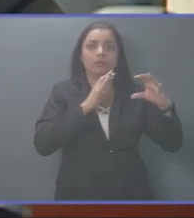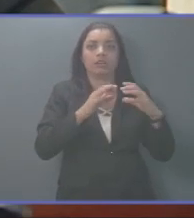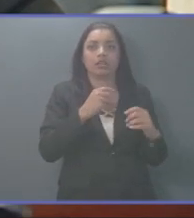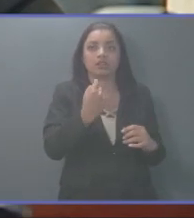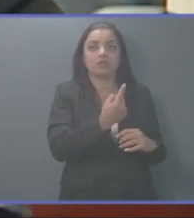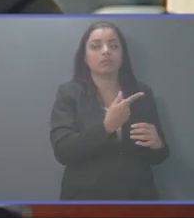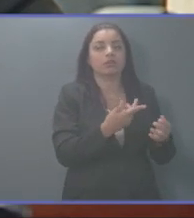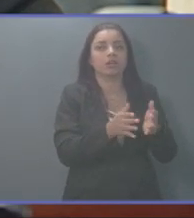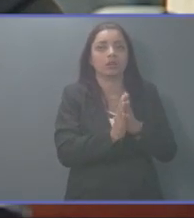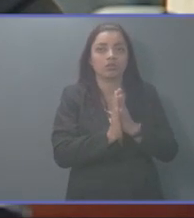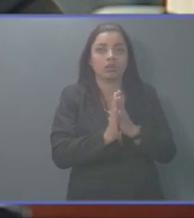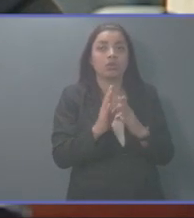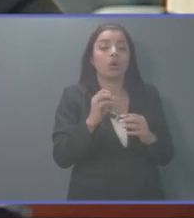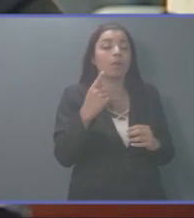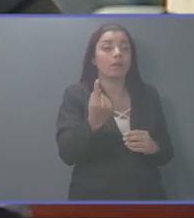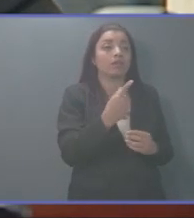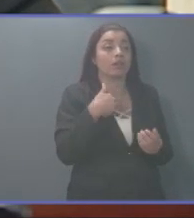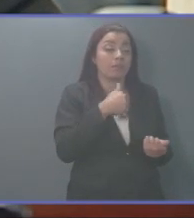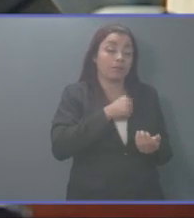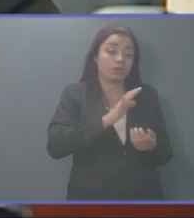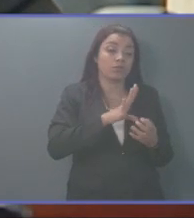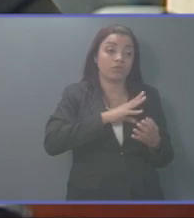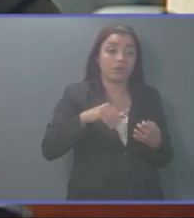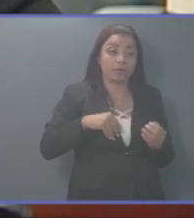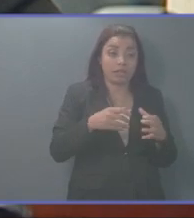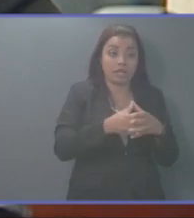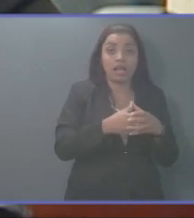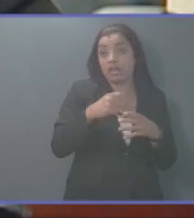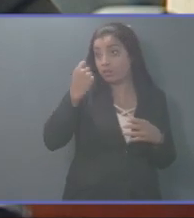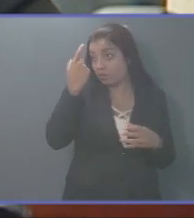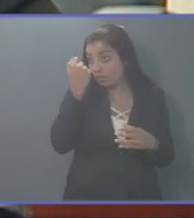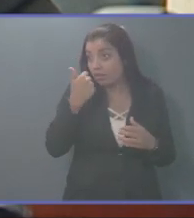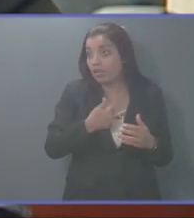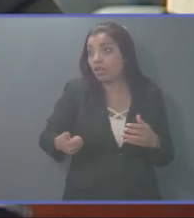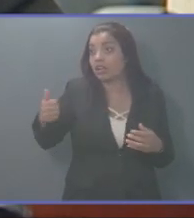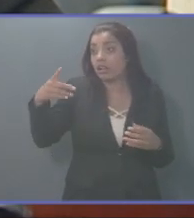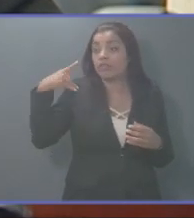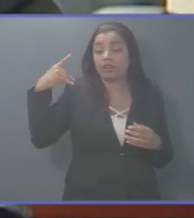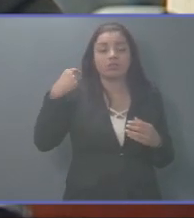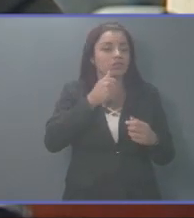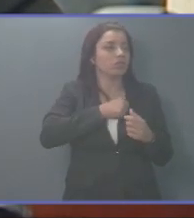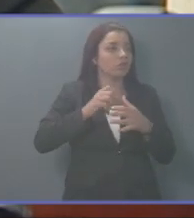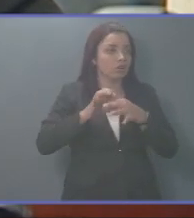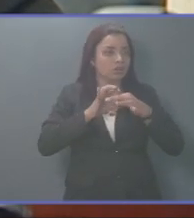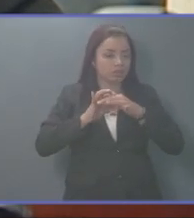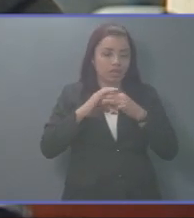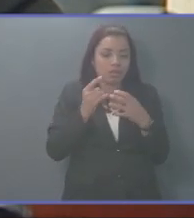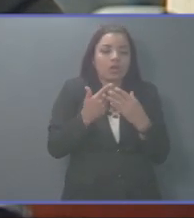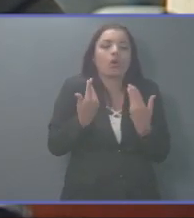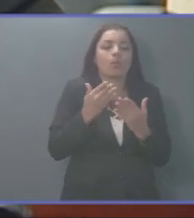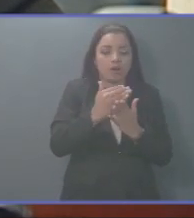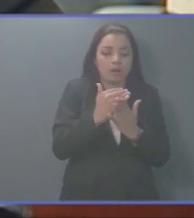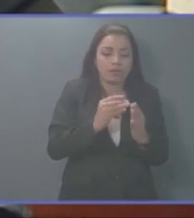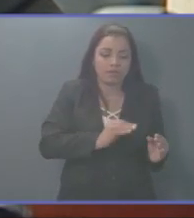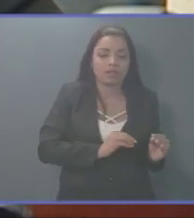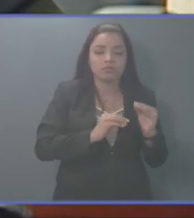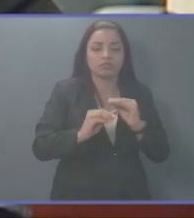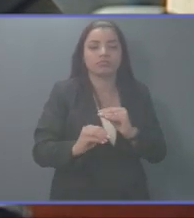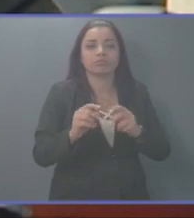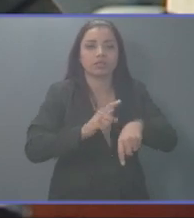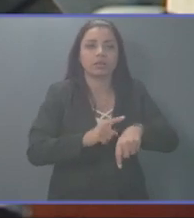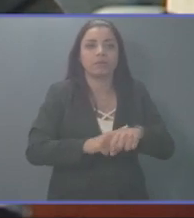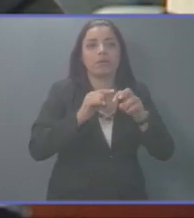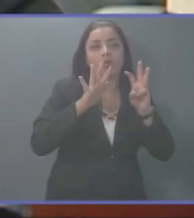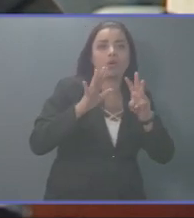persona solicitante o cualquier miembro del grupo familiar. Una vez obtenido el consentimiento, la dirección coordinará la implementación de las medidas de protección extraordinaria en un plazo no mayor de